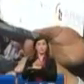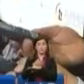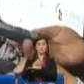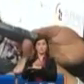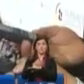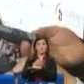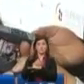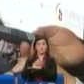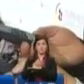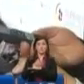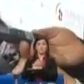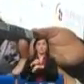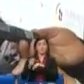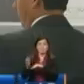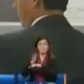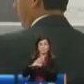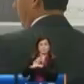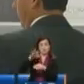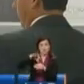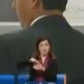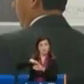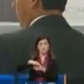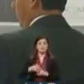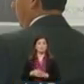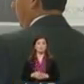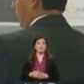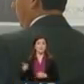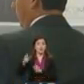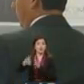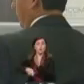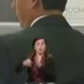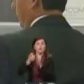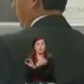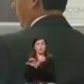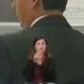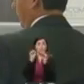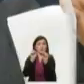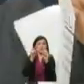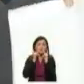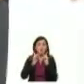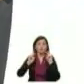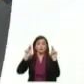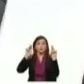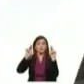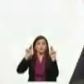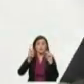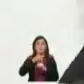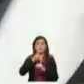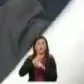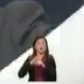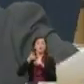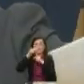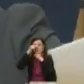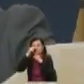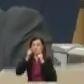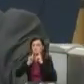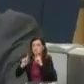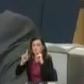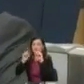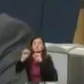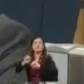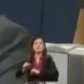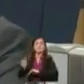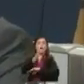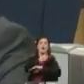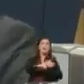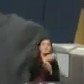A ver, estábamos en un periodo preelectoral. La defensa de Diario El Comercio se basa en que para publicar algo que circula en otro medio de comunicación, debe